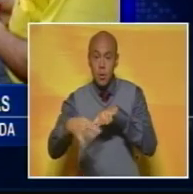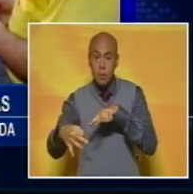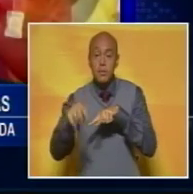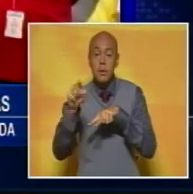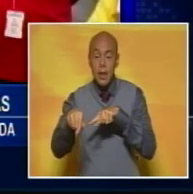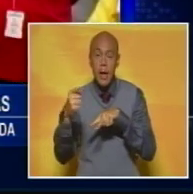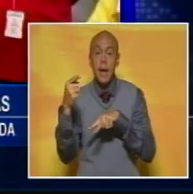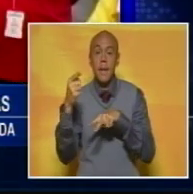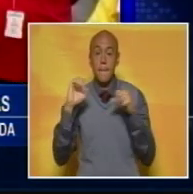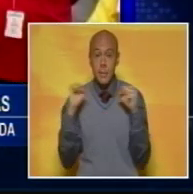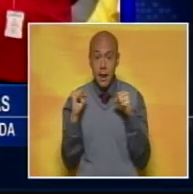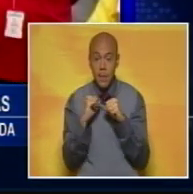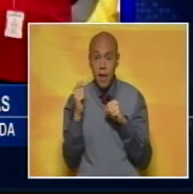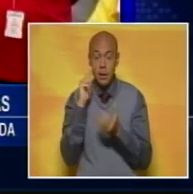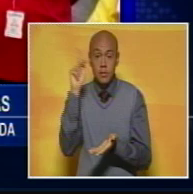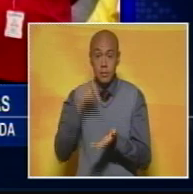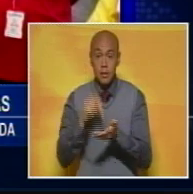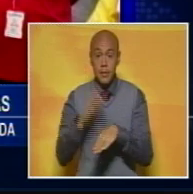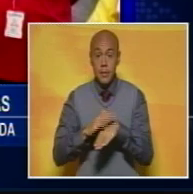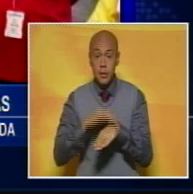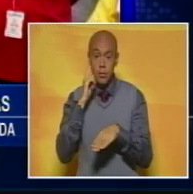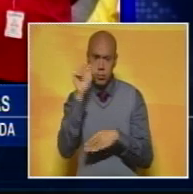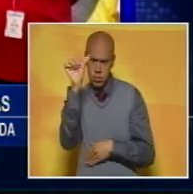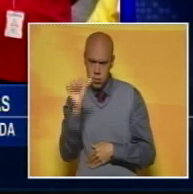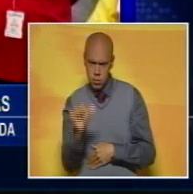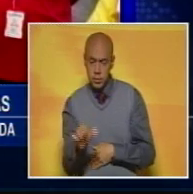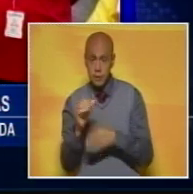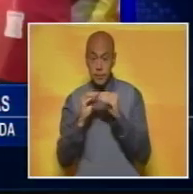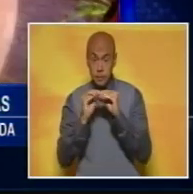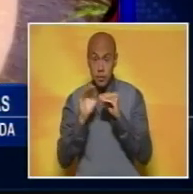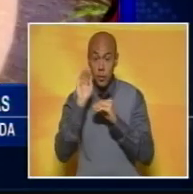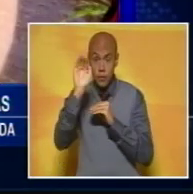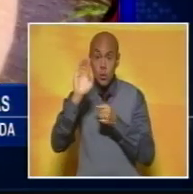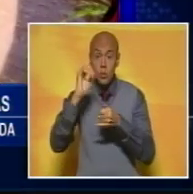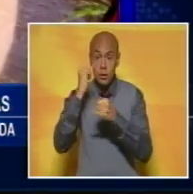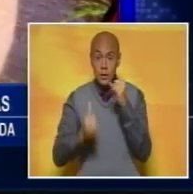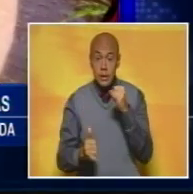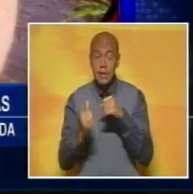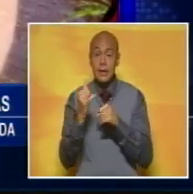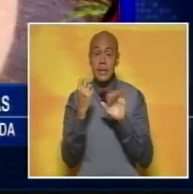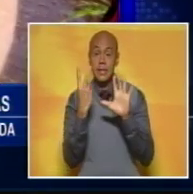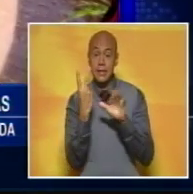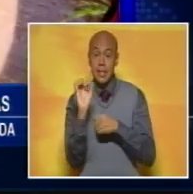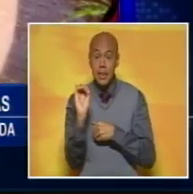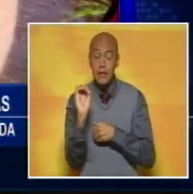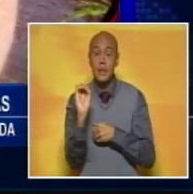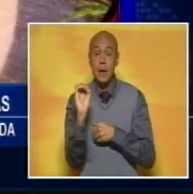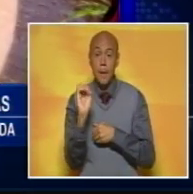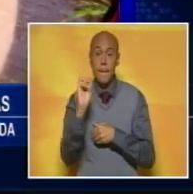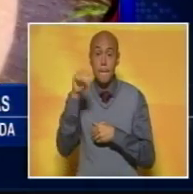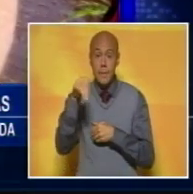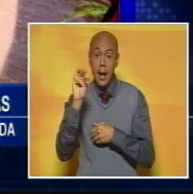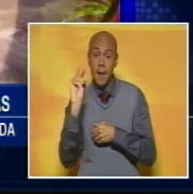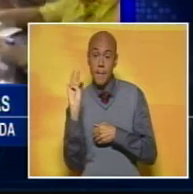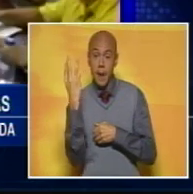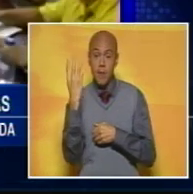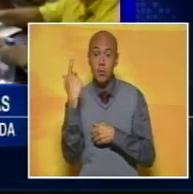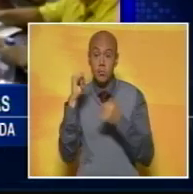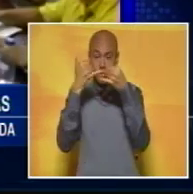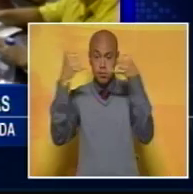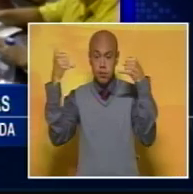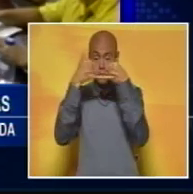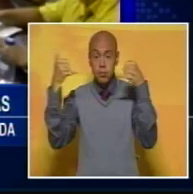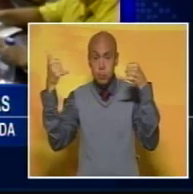de Mérida. Aseguró que una vez concluidas las reparaciones aportarán más de 70 megavatios en las